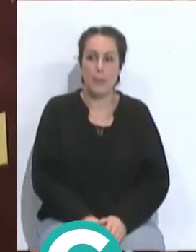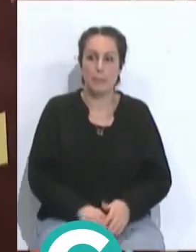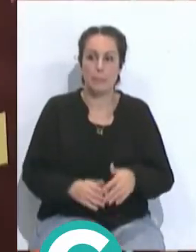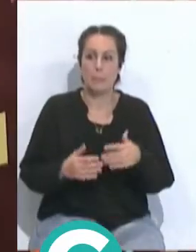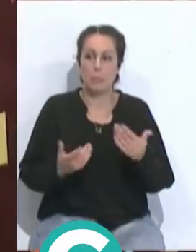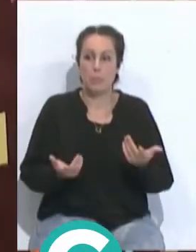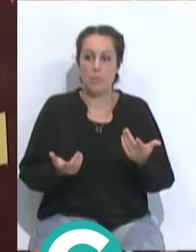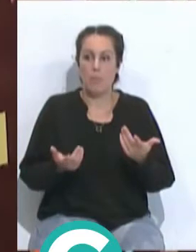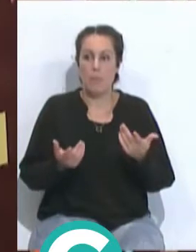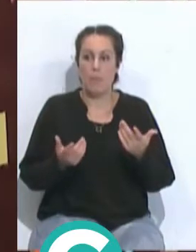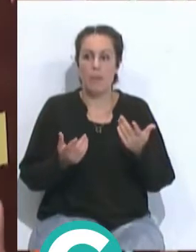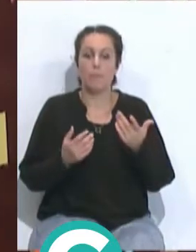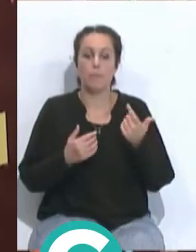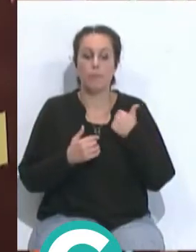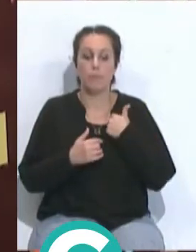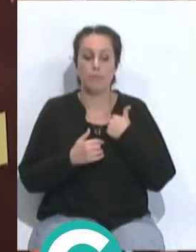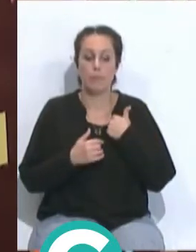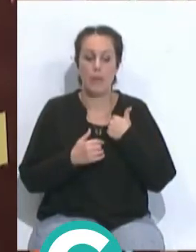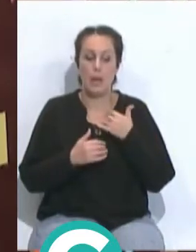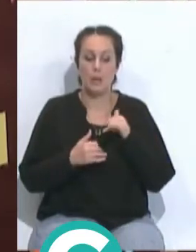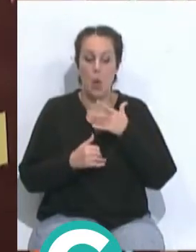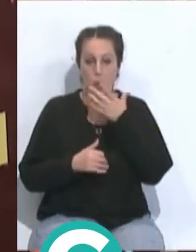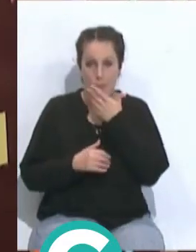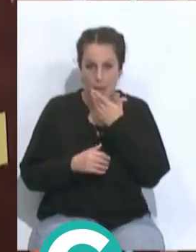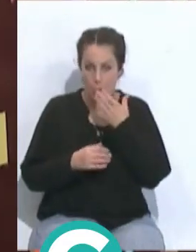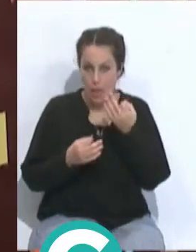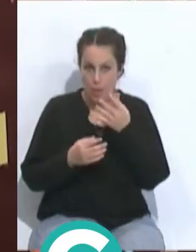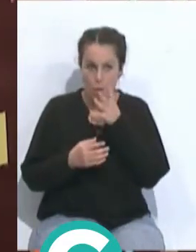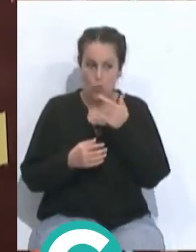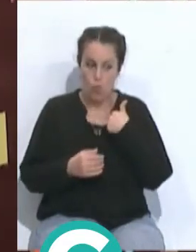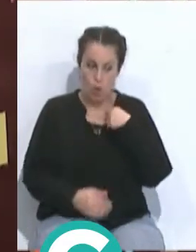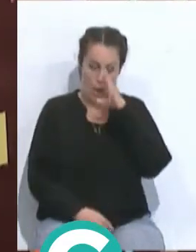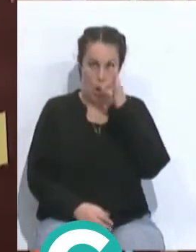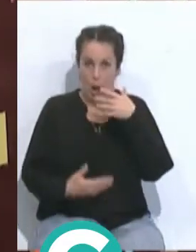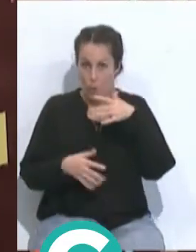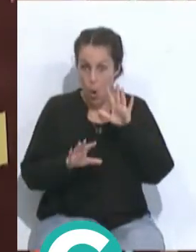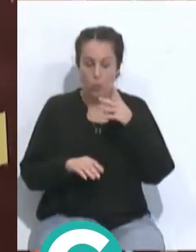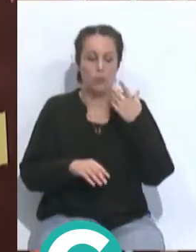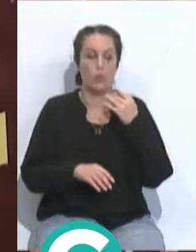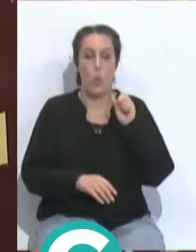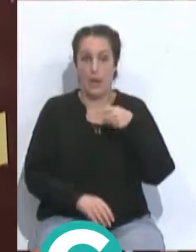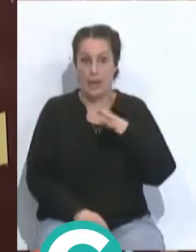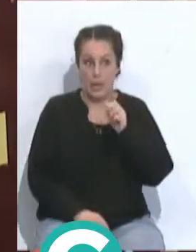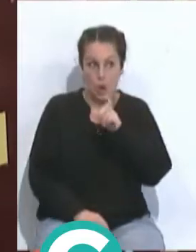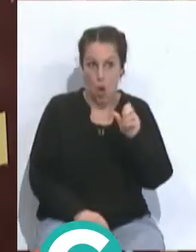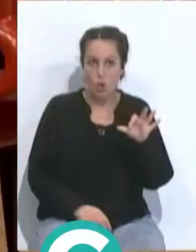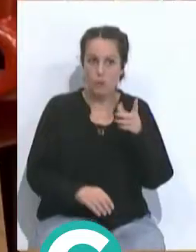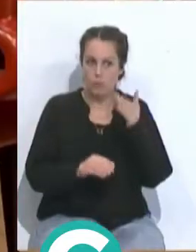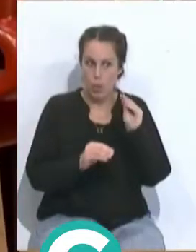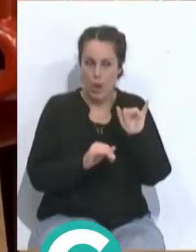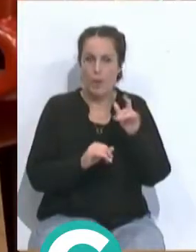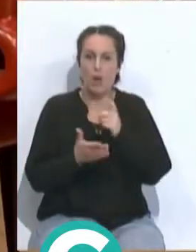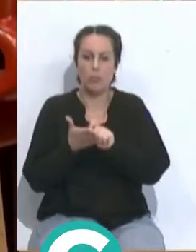sin a priori tener conocimientos, ¿no? Porque no creo que cuando, bueno, a lo mejor Juan Carlos, ¿no? Que tiene una formación, pero no todos los